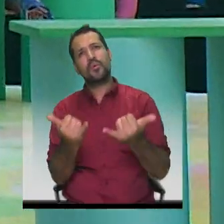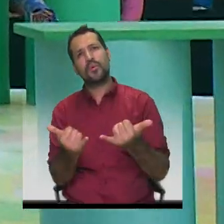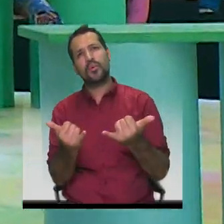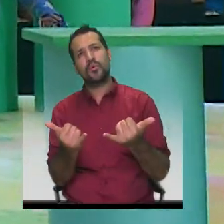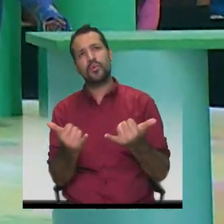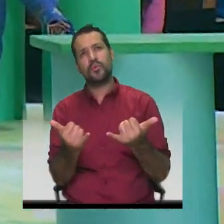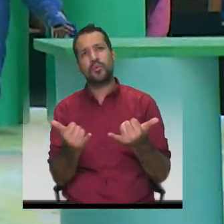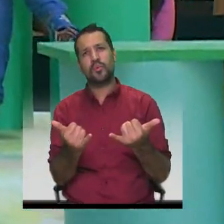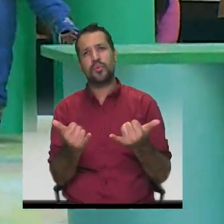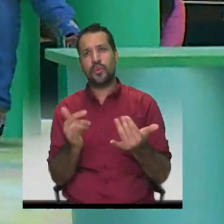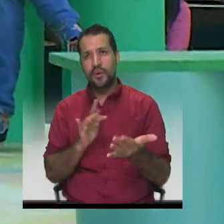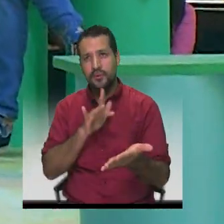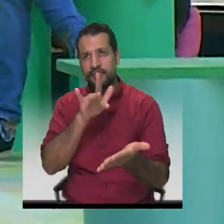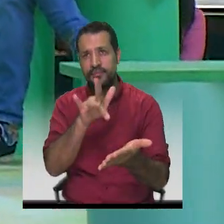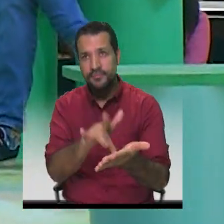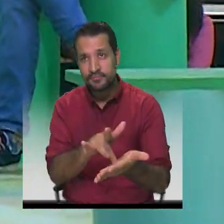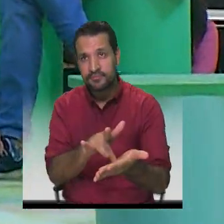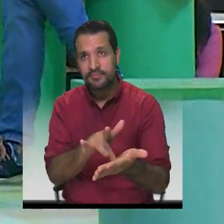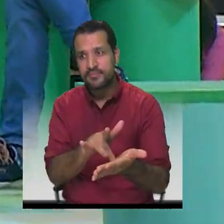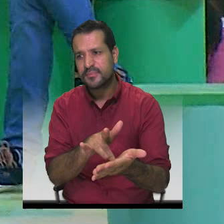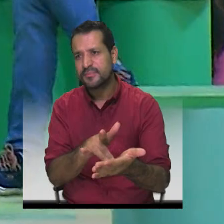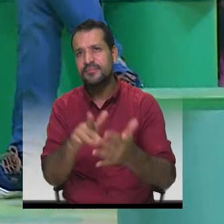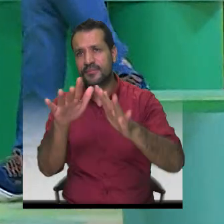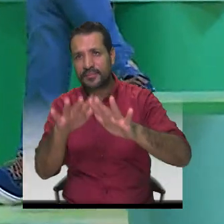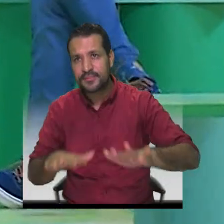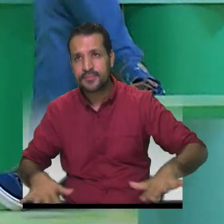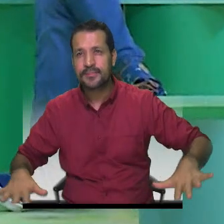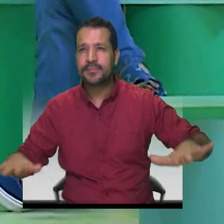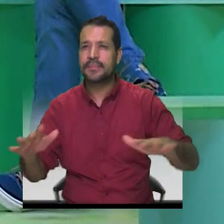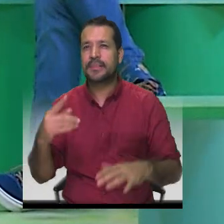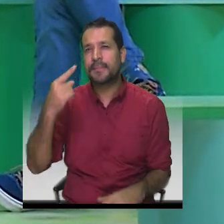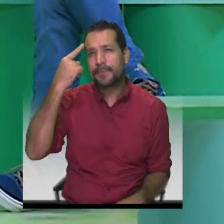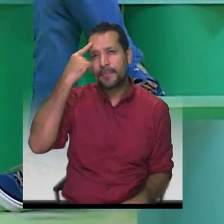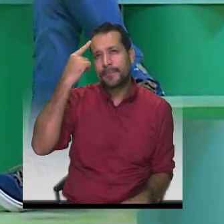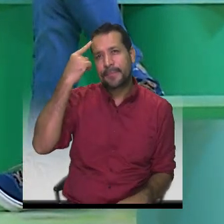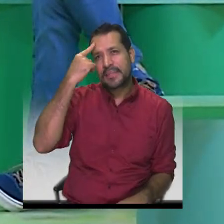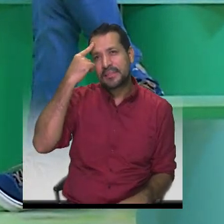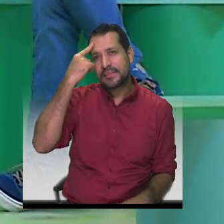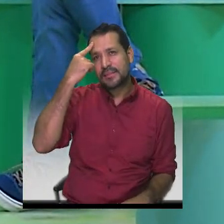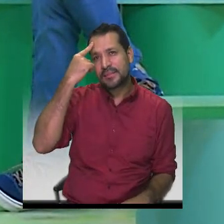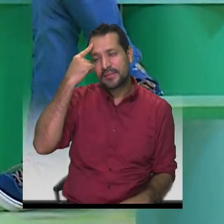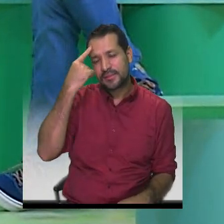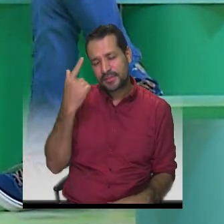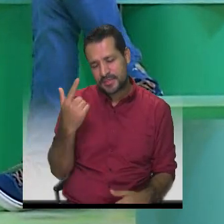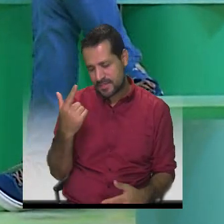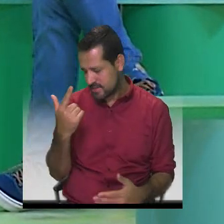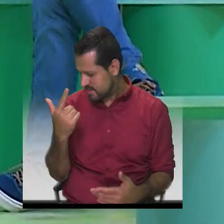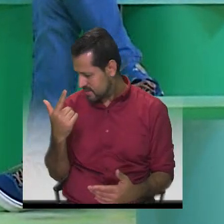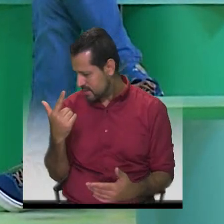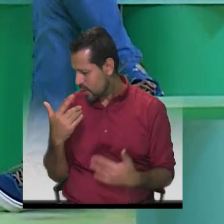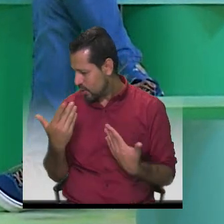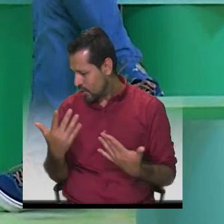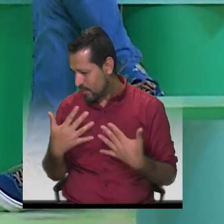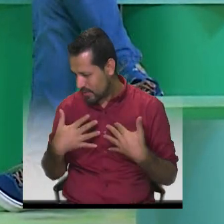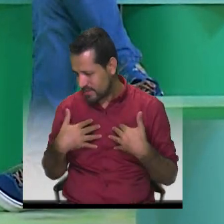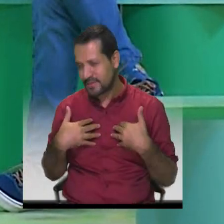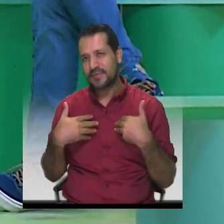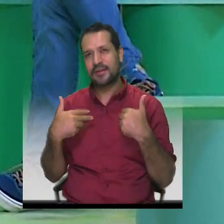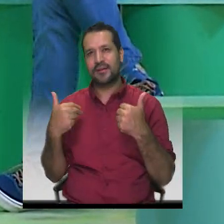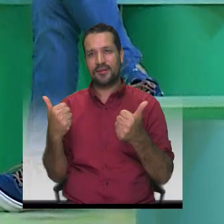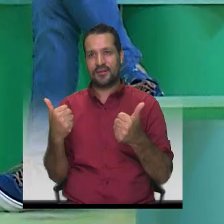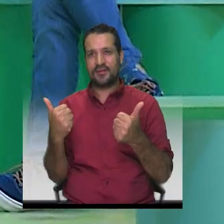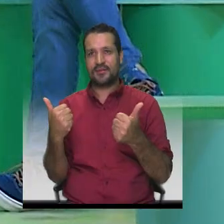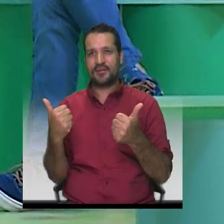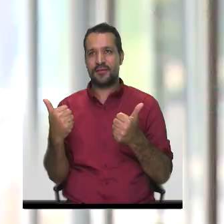al territorio es un asunto que no solamente nos lleva a pensar en la sanación en un nivel espiritual, porque también ahí hay pues como mucho